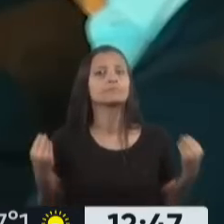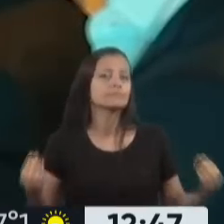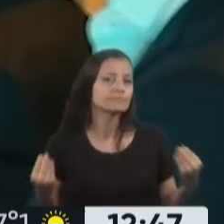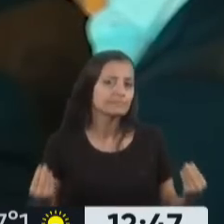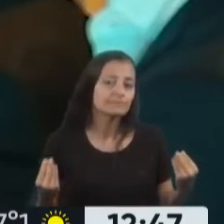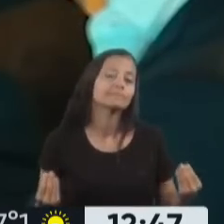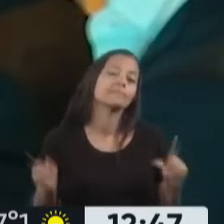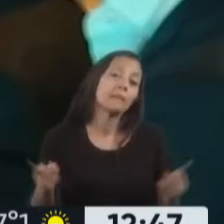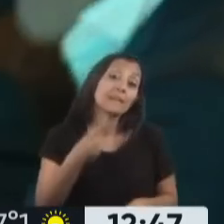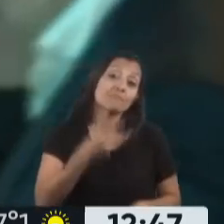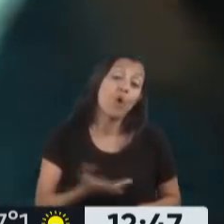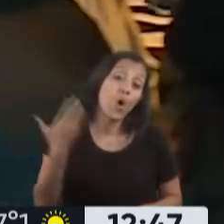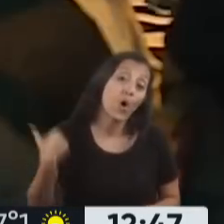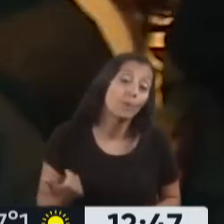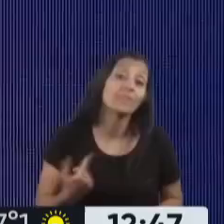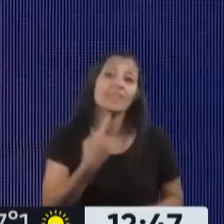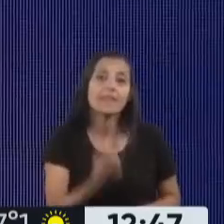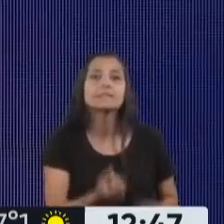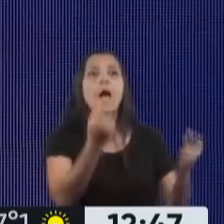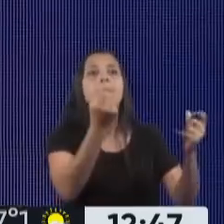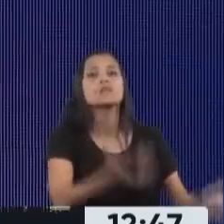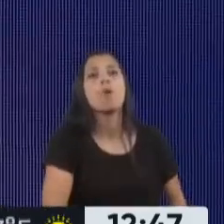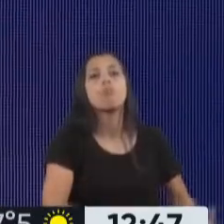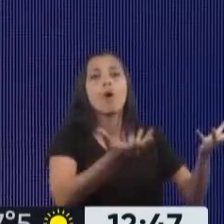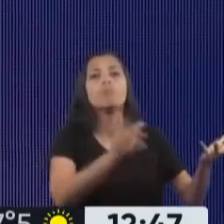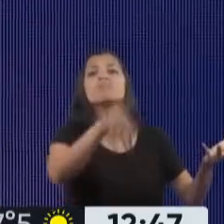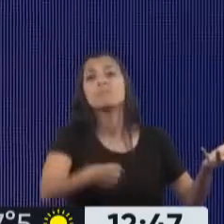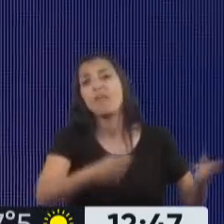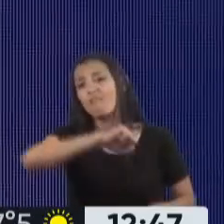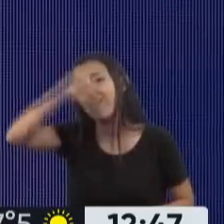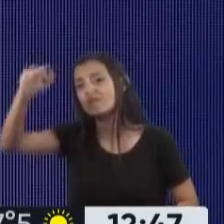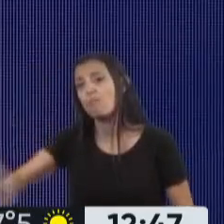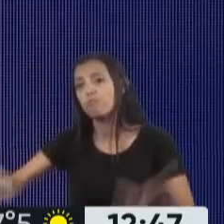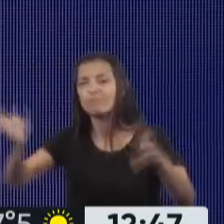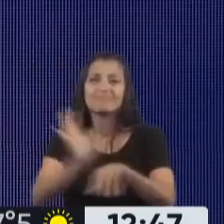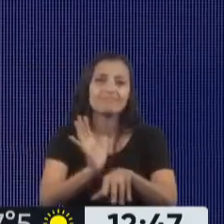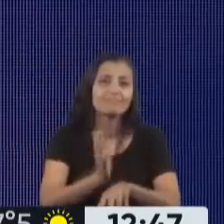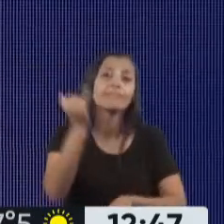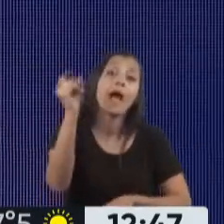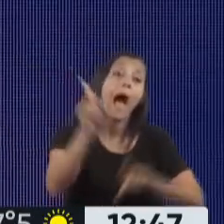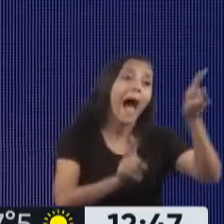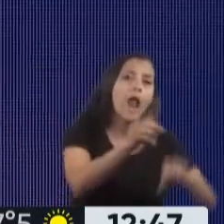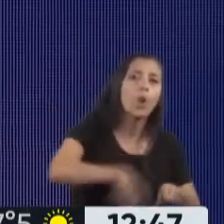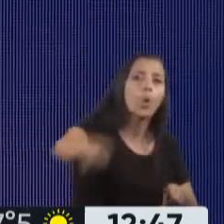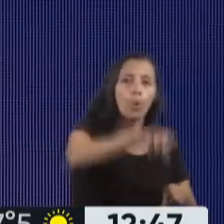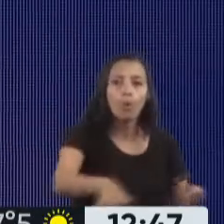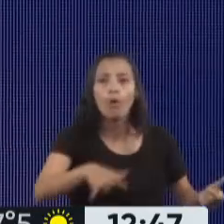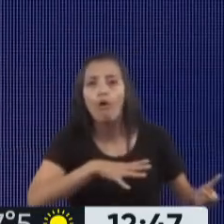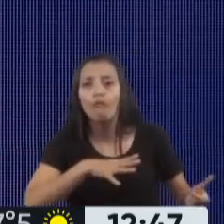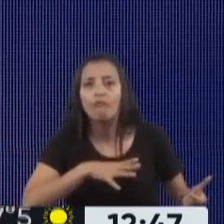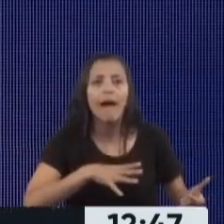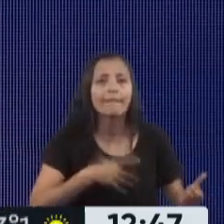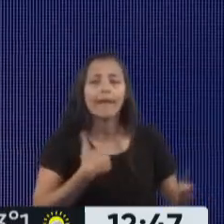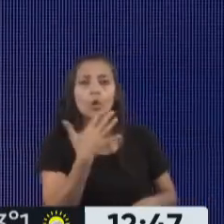Porque esa propia definición de suba generalizada de los precios es lo que permite que algún trasnochado crea que esto se arregla con controles